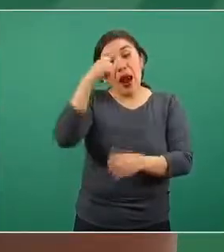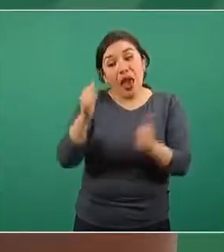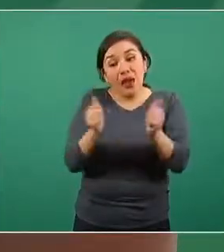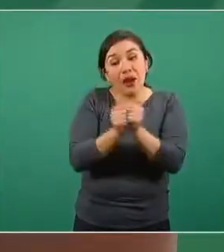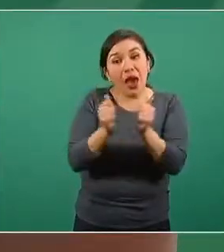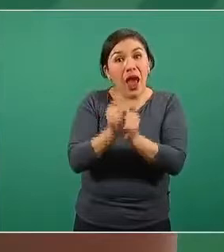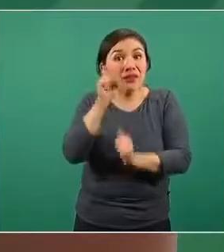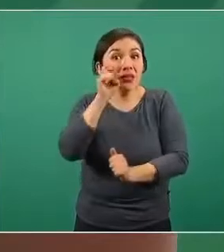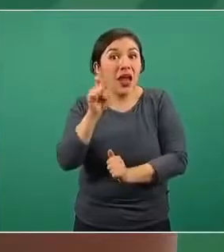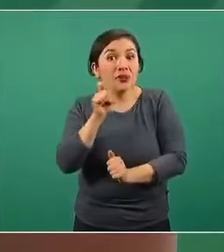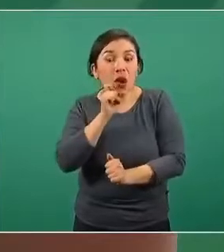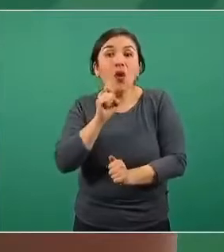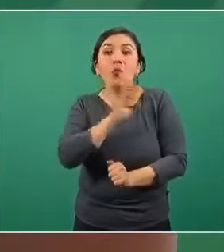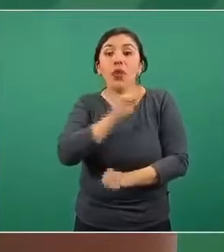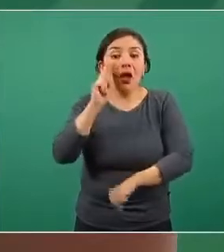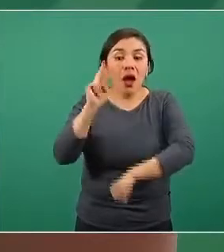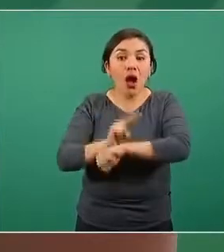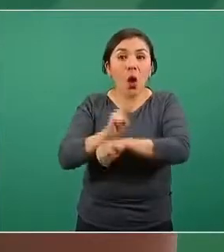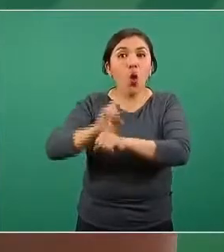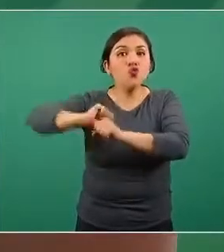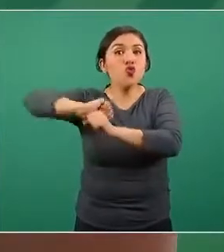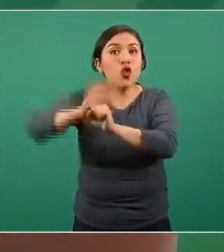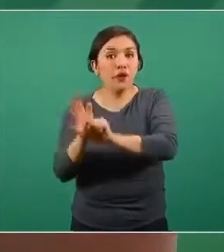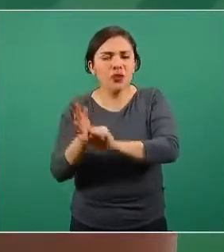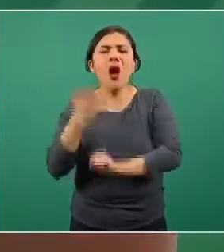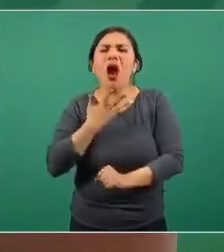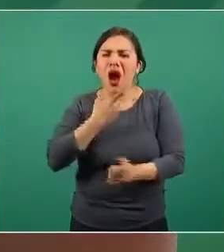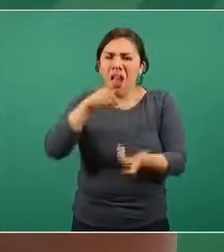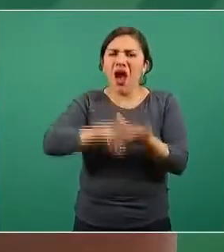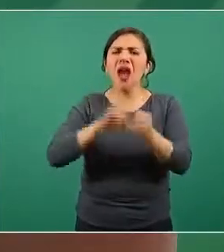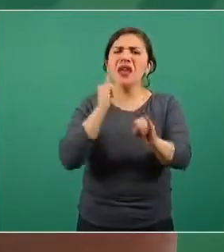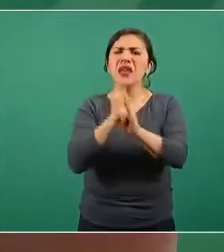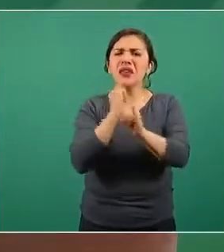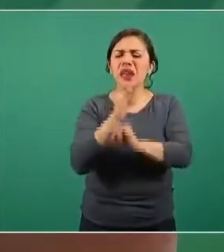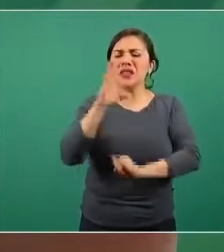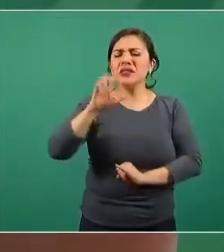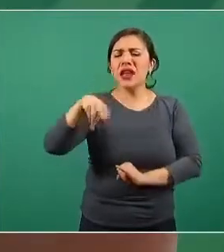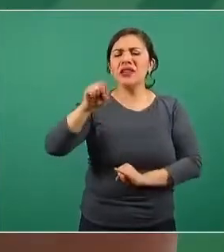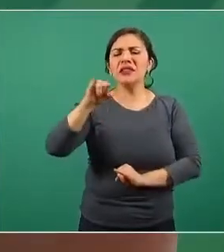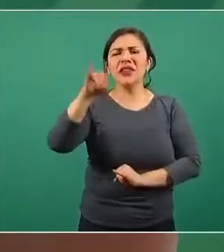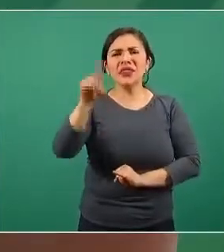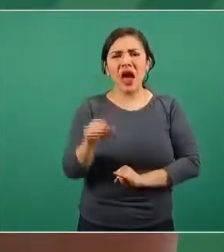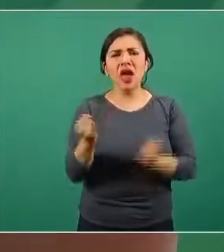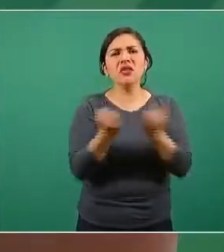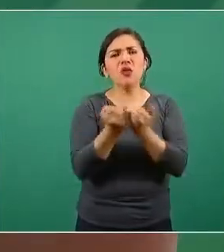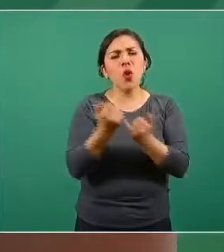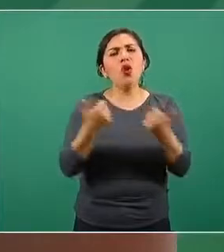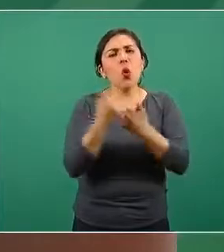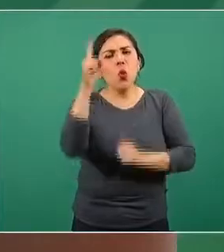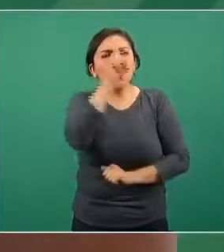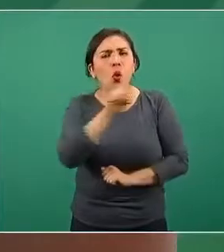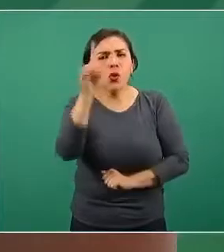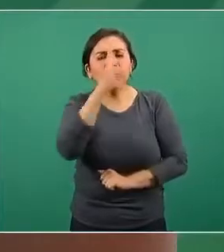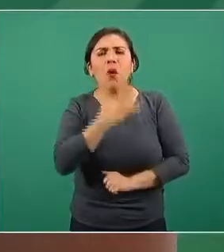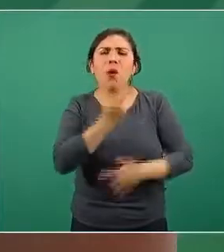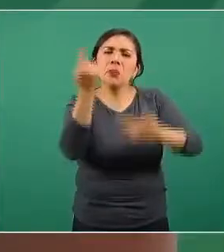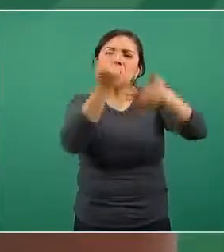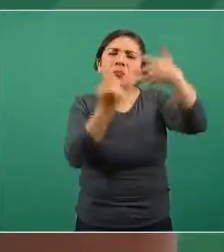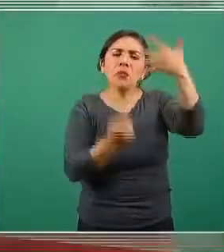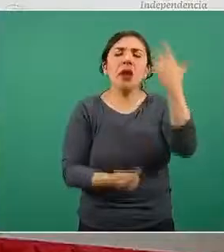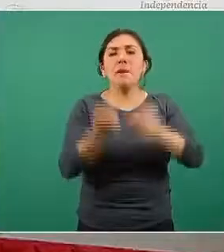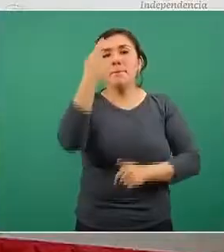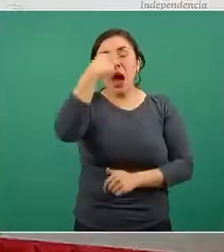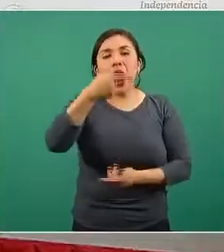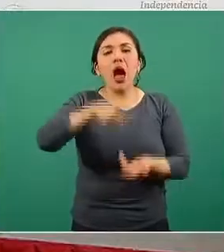sexuales que lo pueden encontrar en nuestra página de Cencida y también recomendaciones en